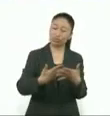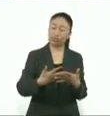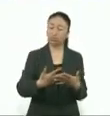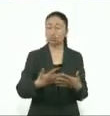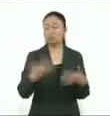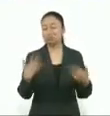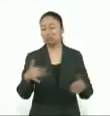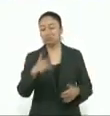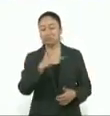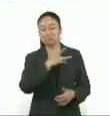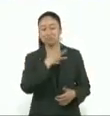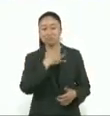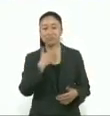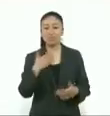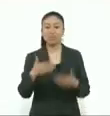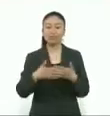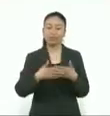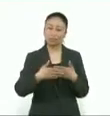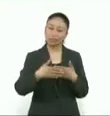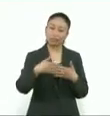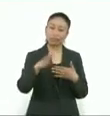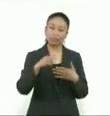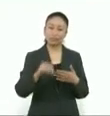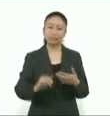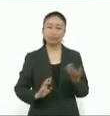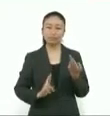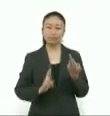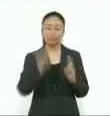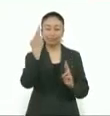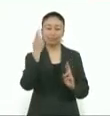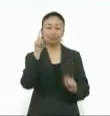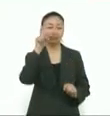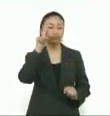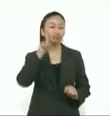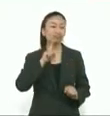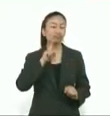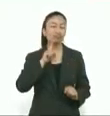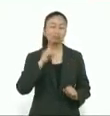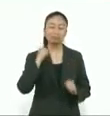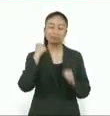sentida y más continuada que la revolución de las mujeres.